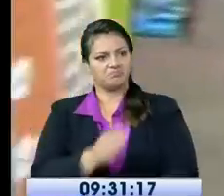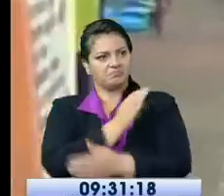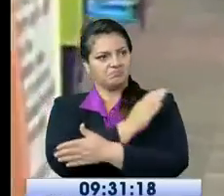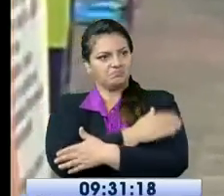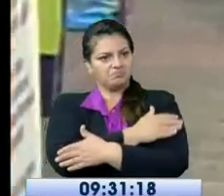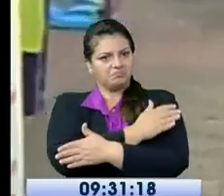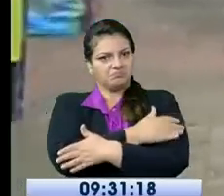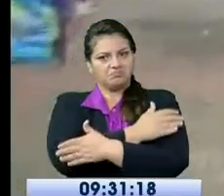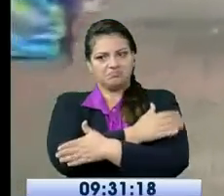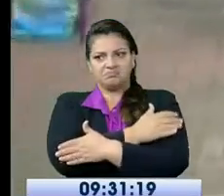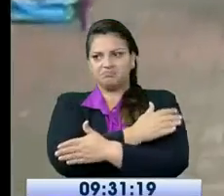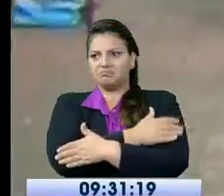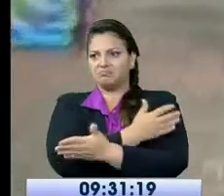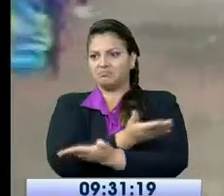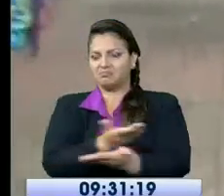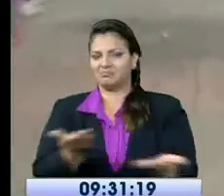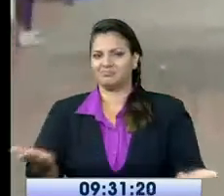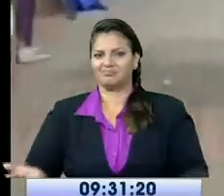todos ellos acá.